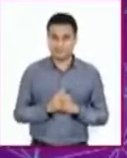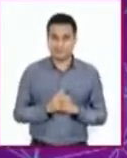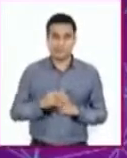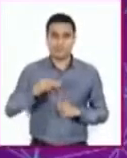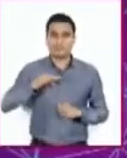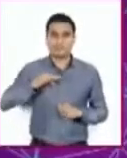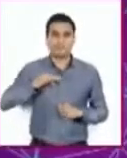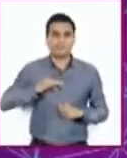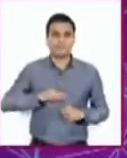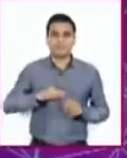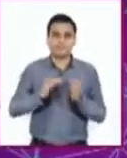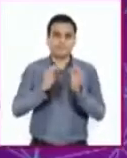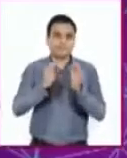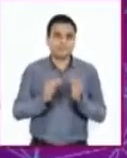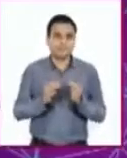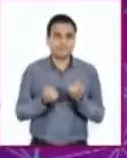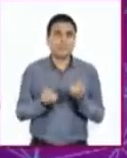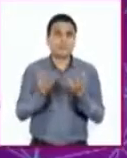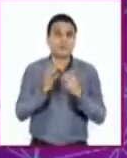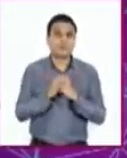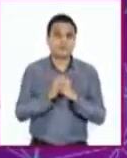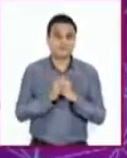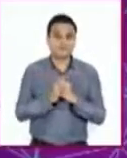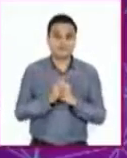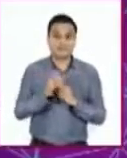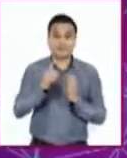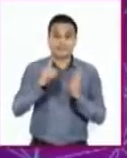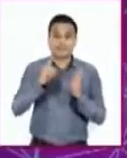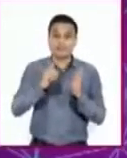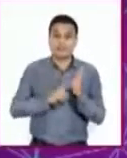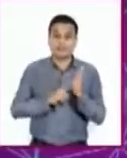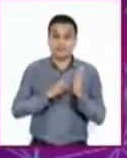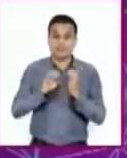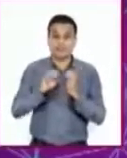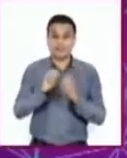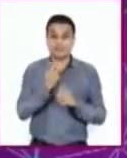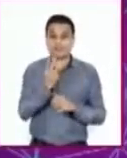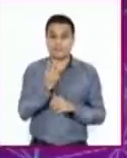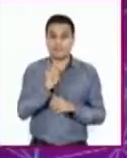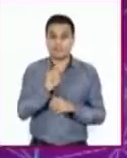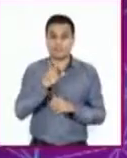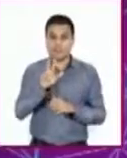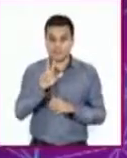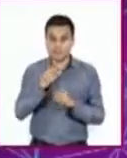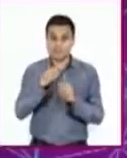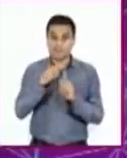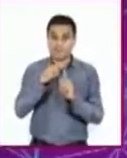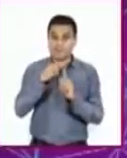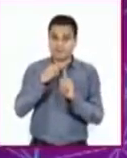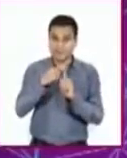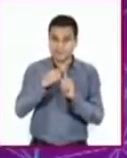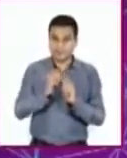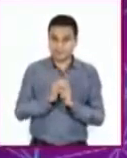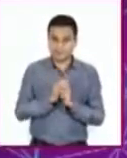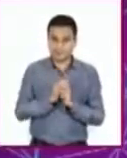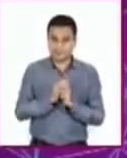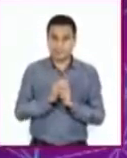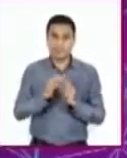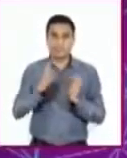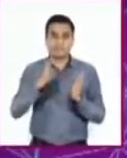ingreso neto de José, se suma 1.923 enteros 18 centésimos negativo